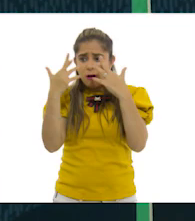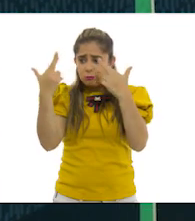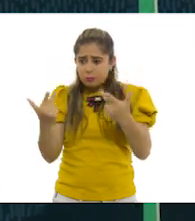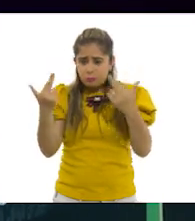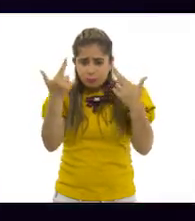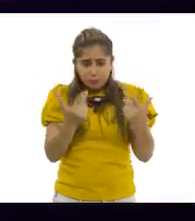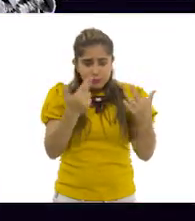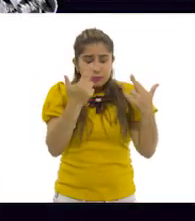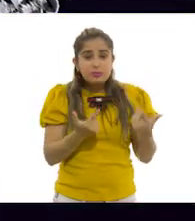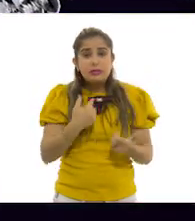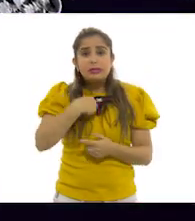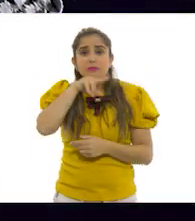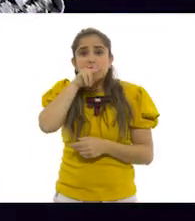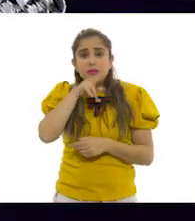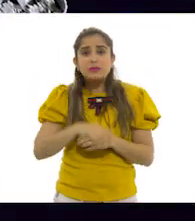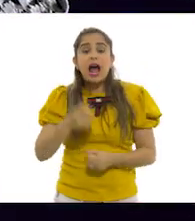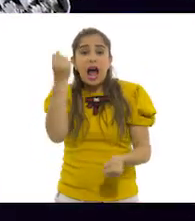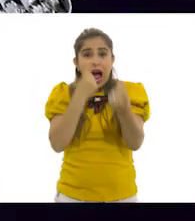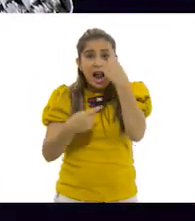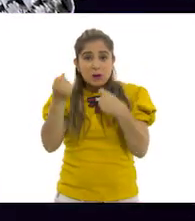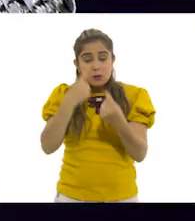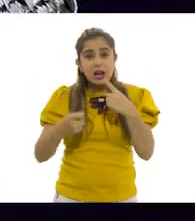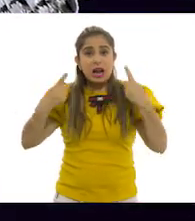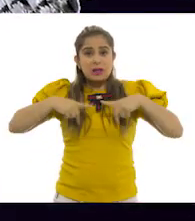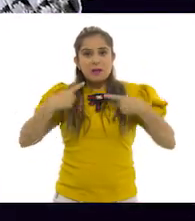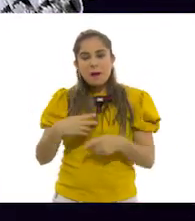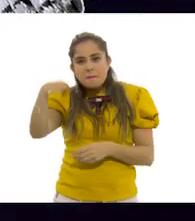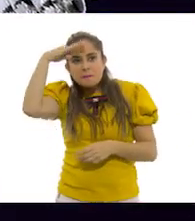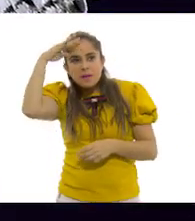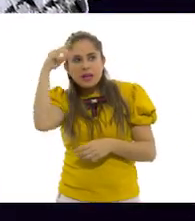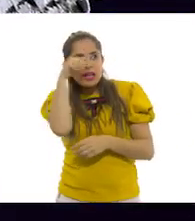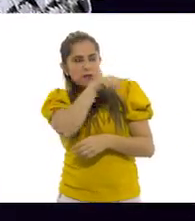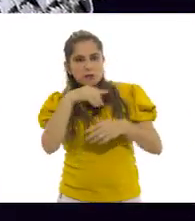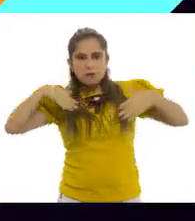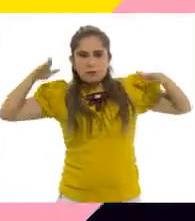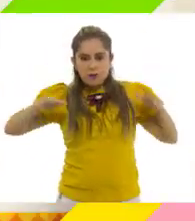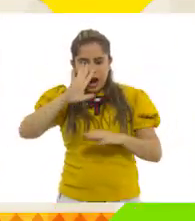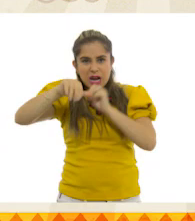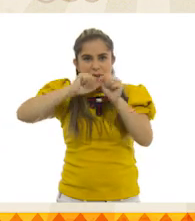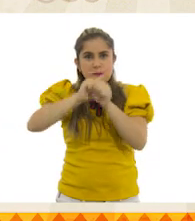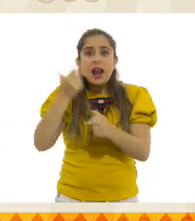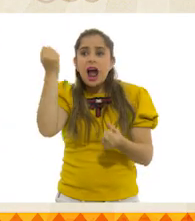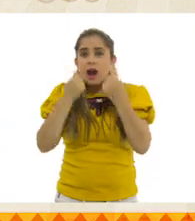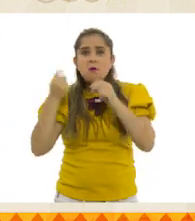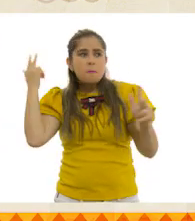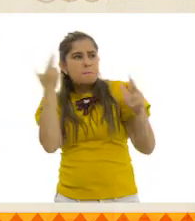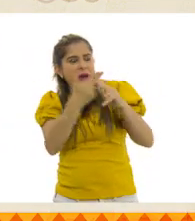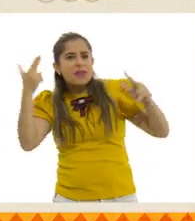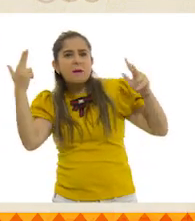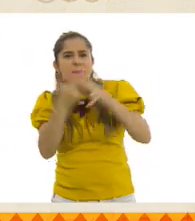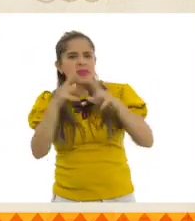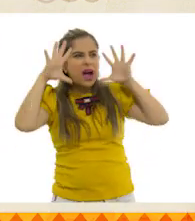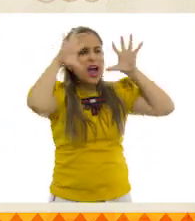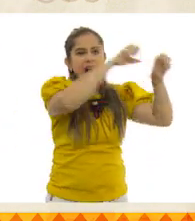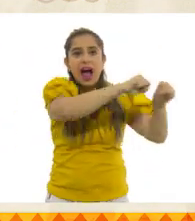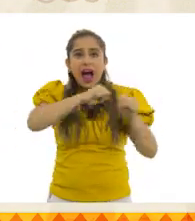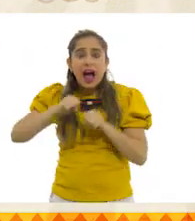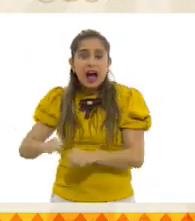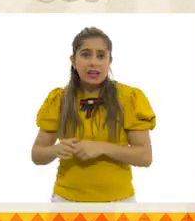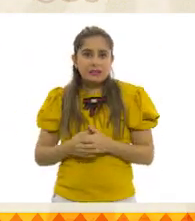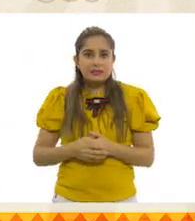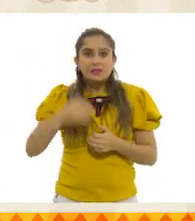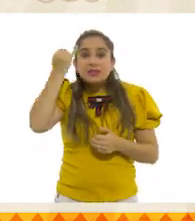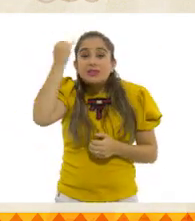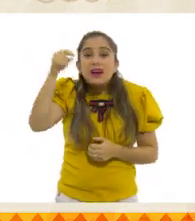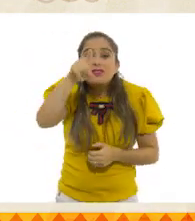Y hay quienes me cazan debido a mitos y prejuicios sobre la apariencia de mi especie. ¡Wow! ¿Se imaginan toparse con un